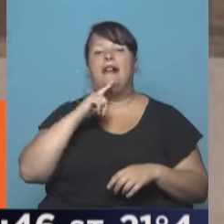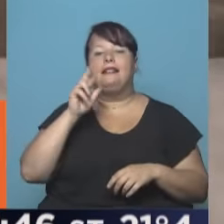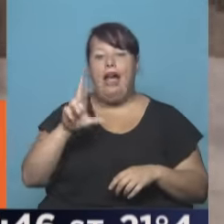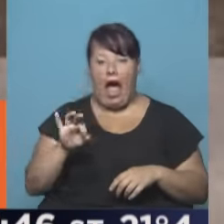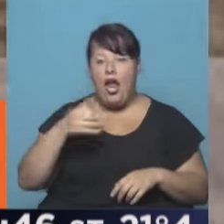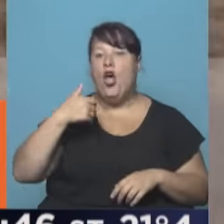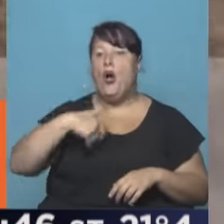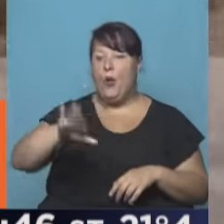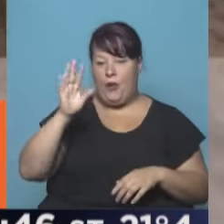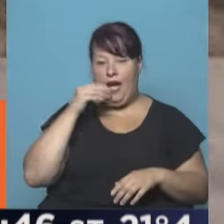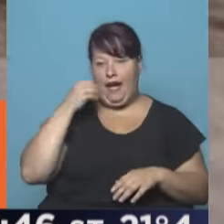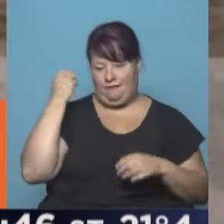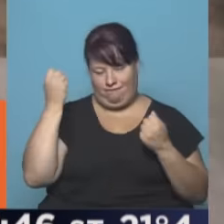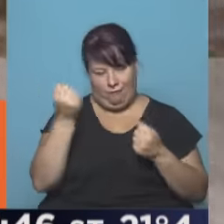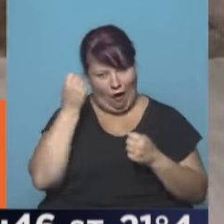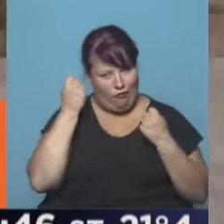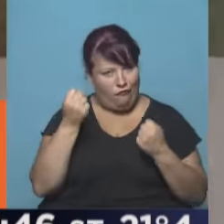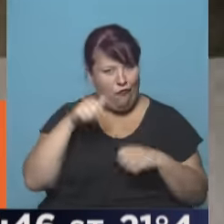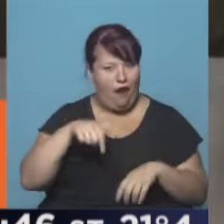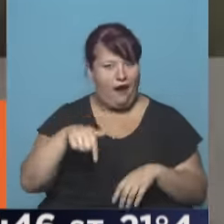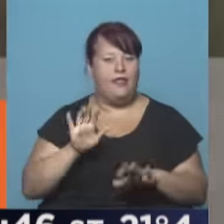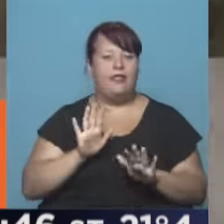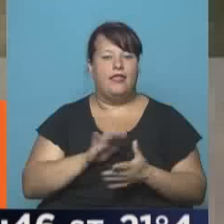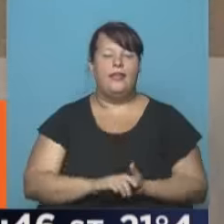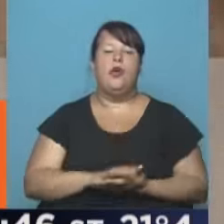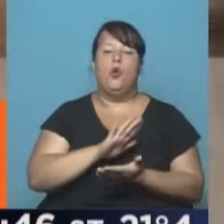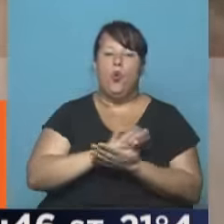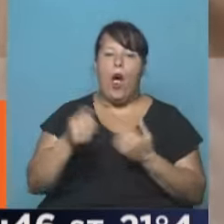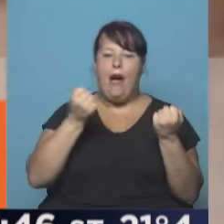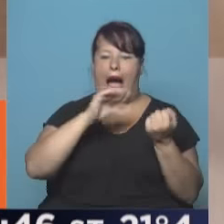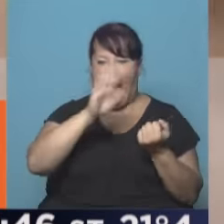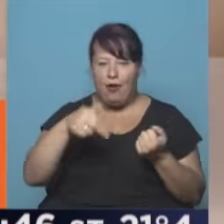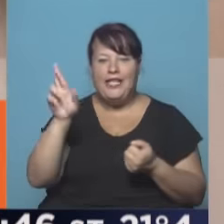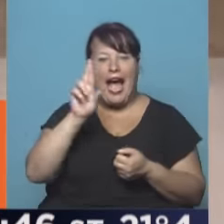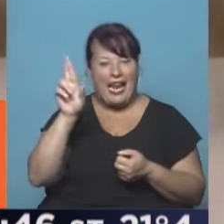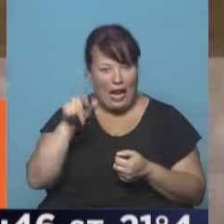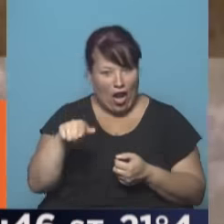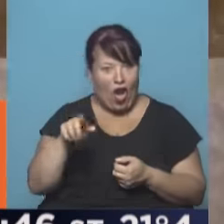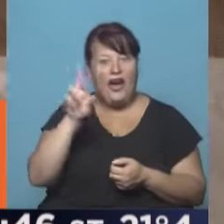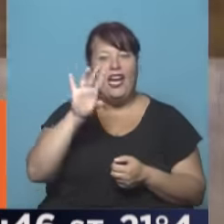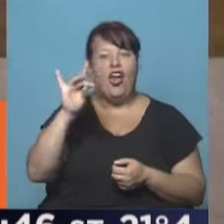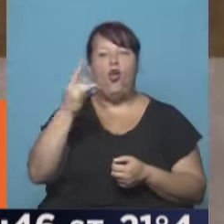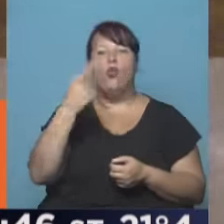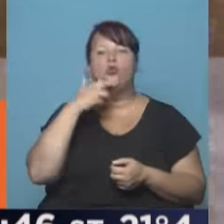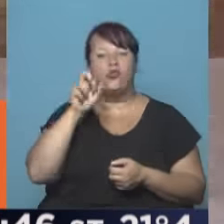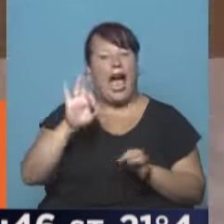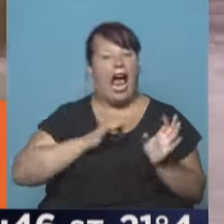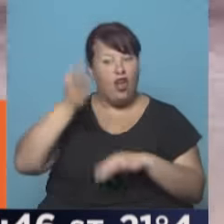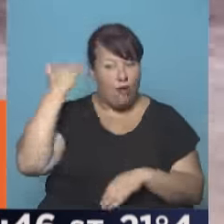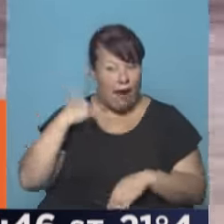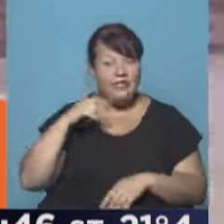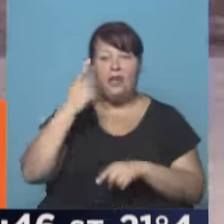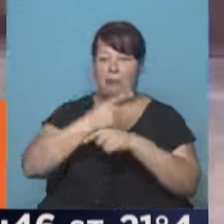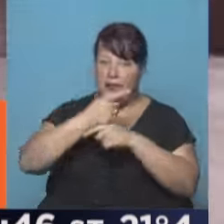que va a ser una de las grandes apuestas, que tendrá una nueva camioneta, una nueva Renault, la Renault Duster, que el año pasado terminó dentro